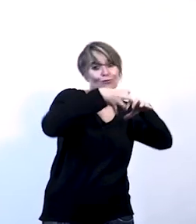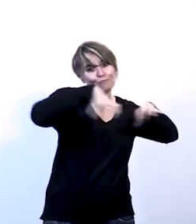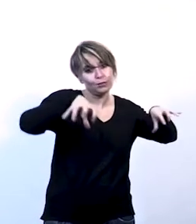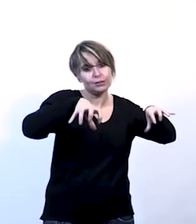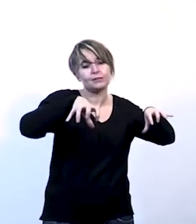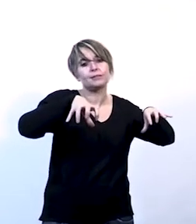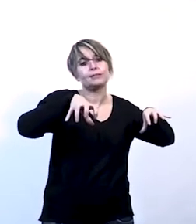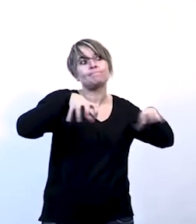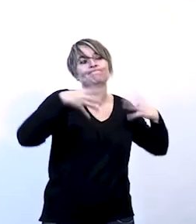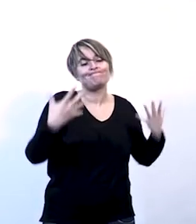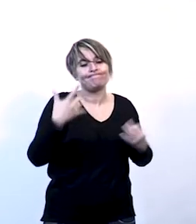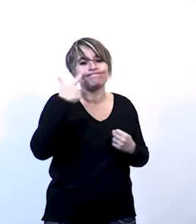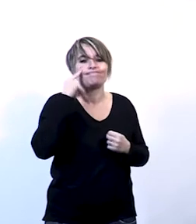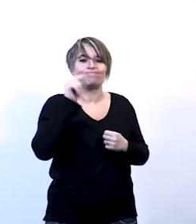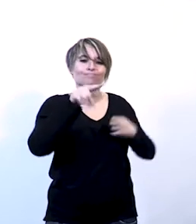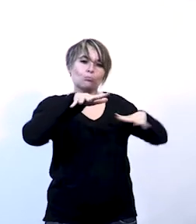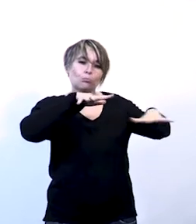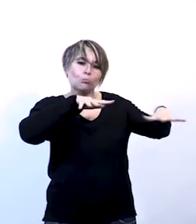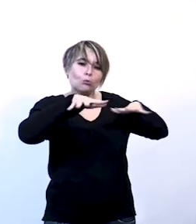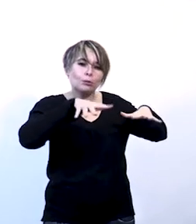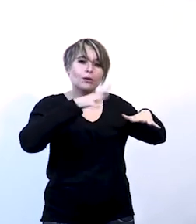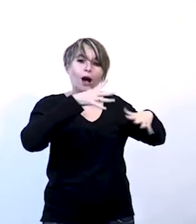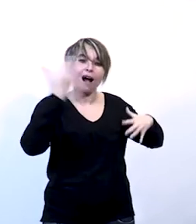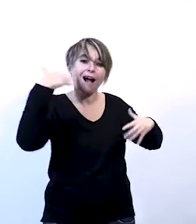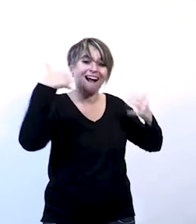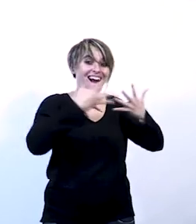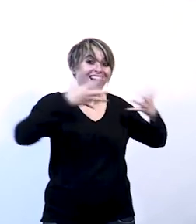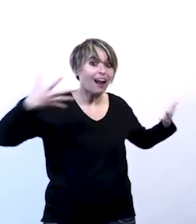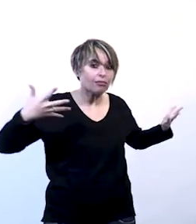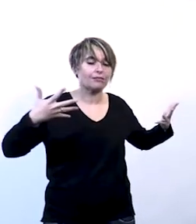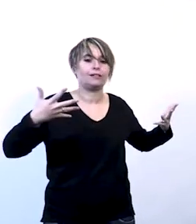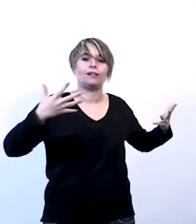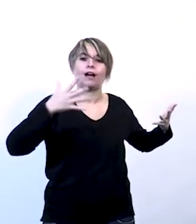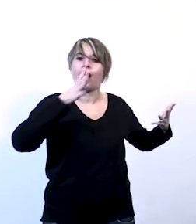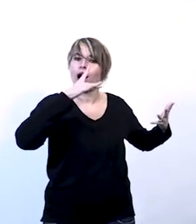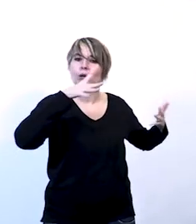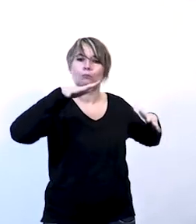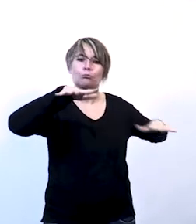y entonces ese movimiento grande en el que estaba,